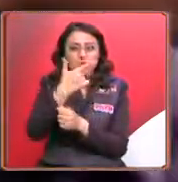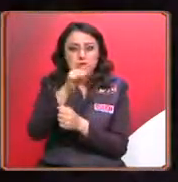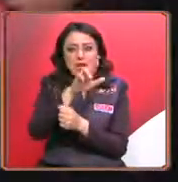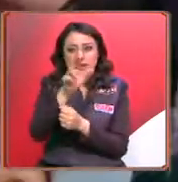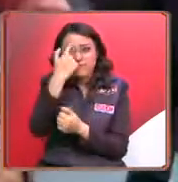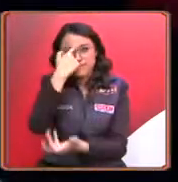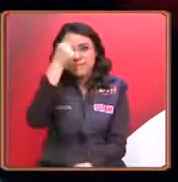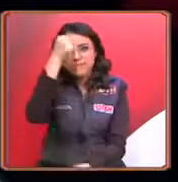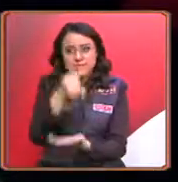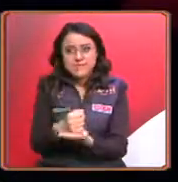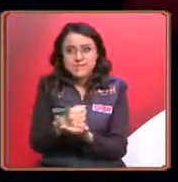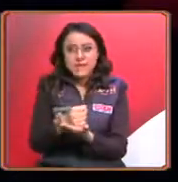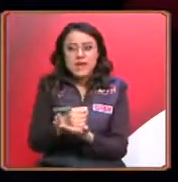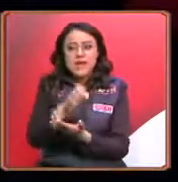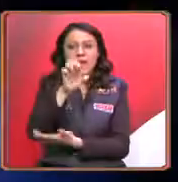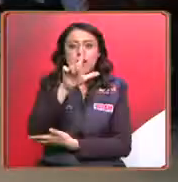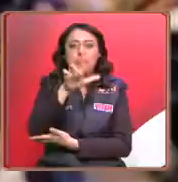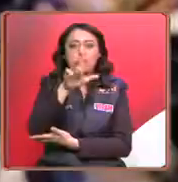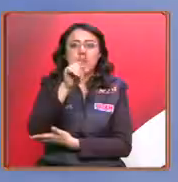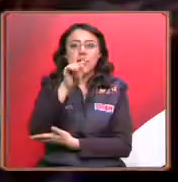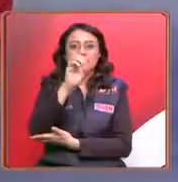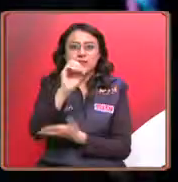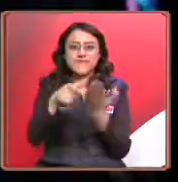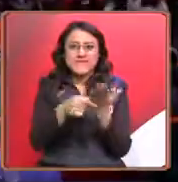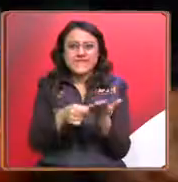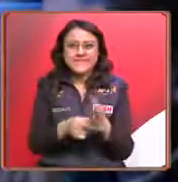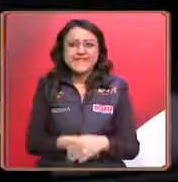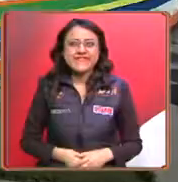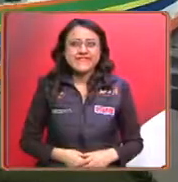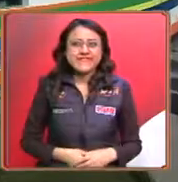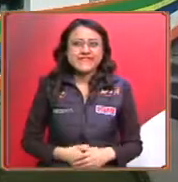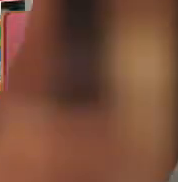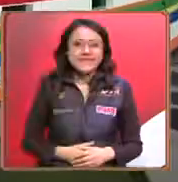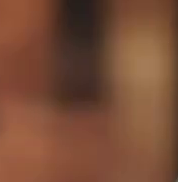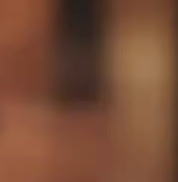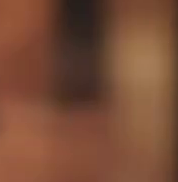quien corresponda, El Urbanito.